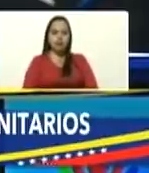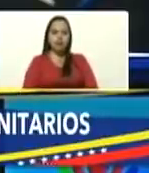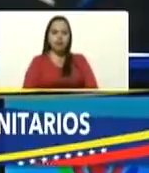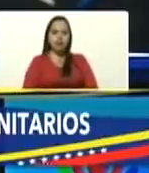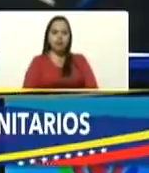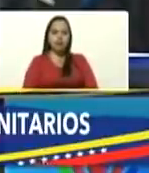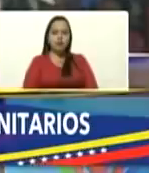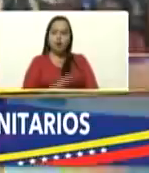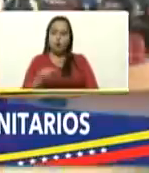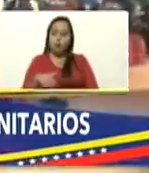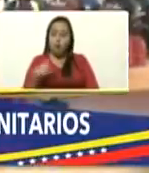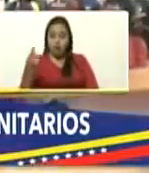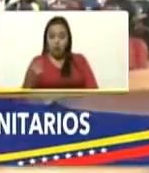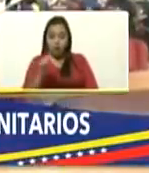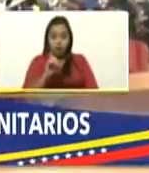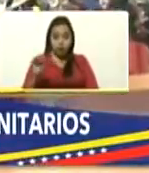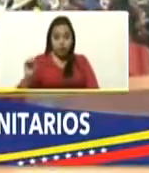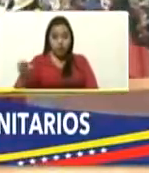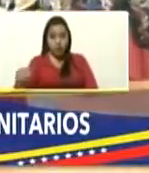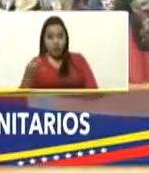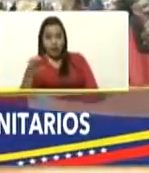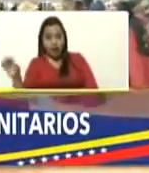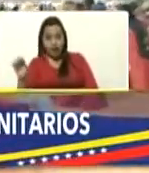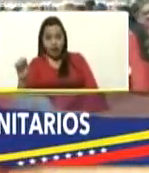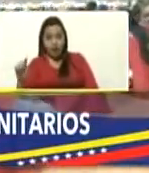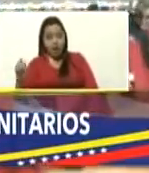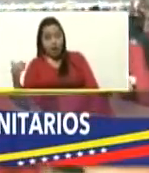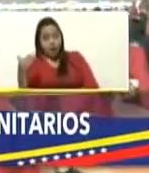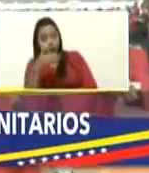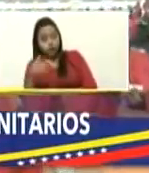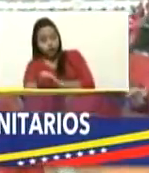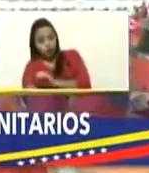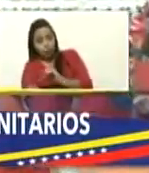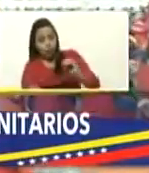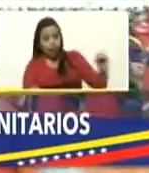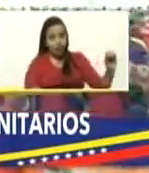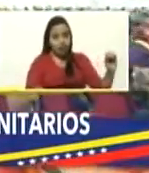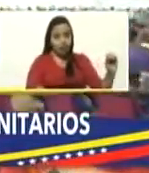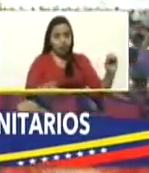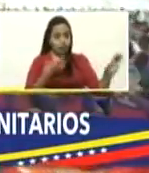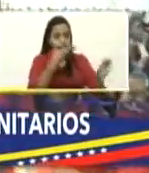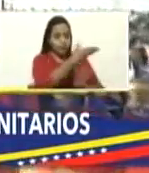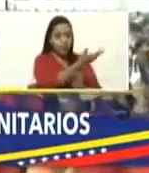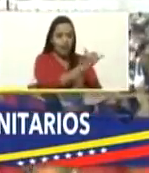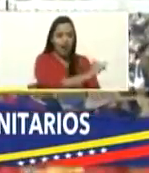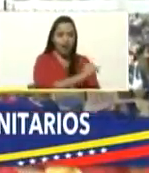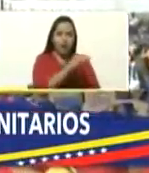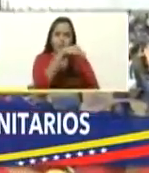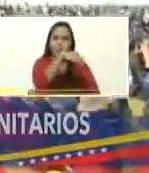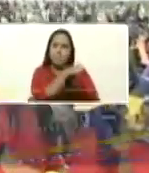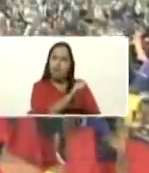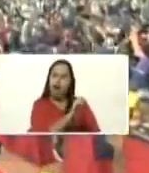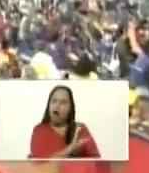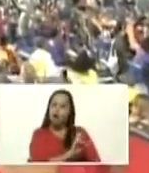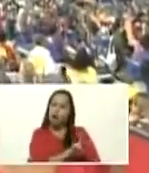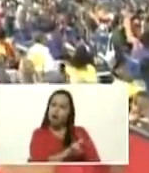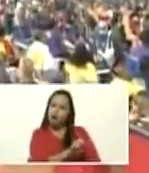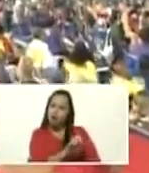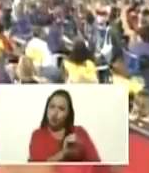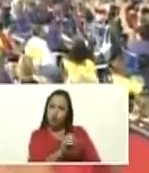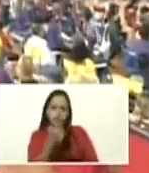Y se puede venir del este hacia todo el oeste. ¿No? Y está por Macuto,